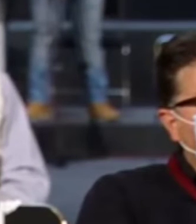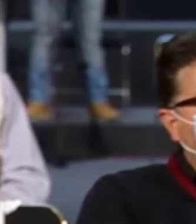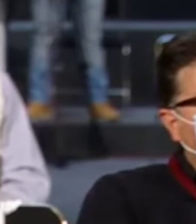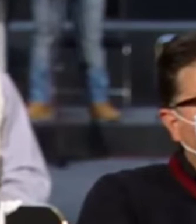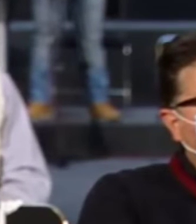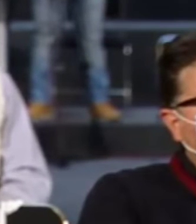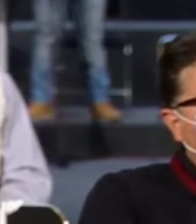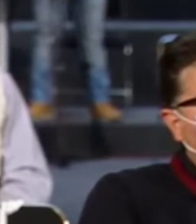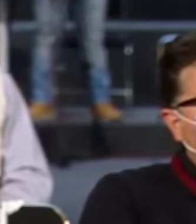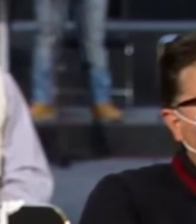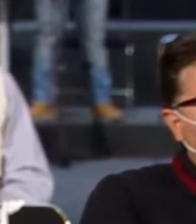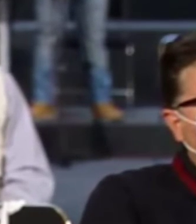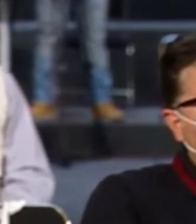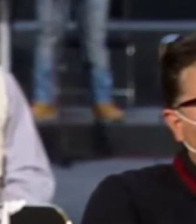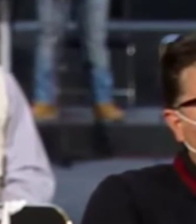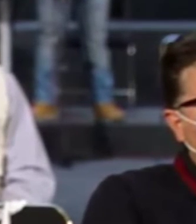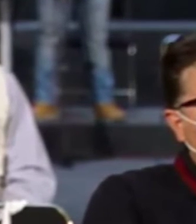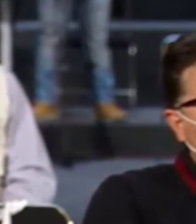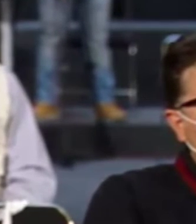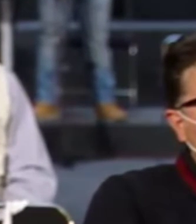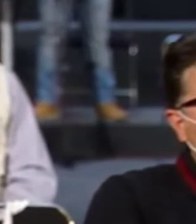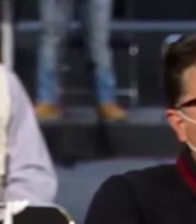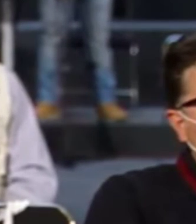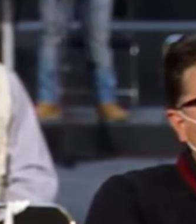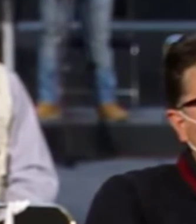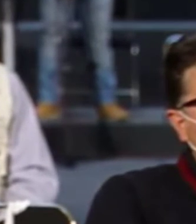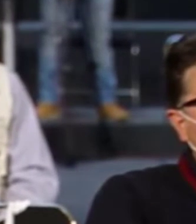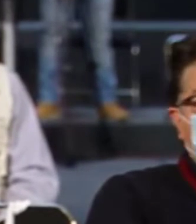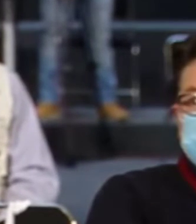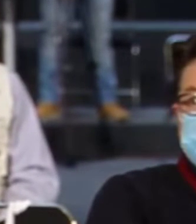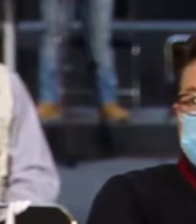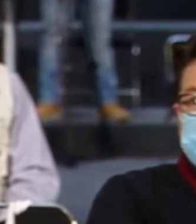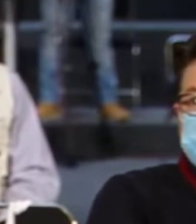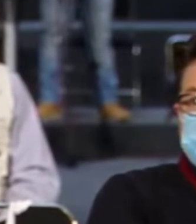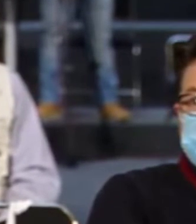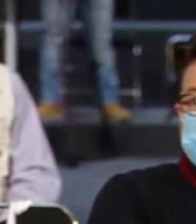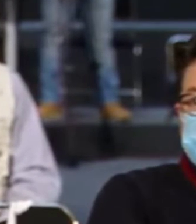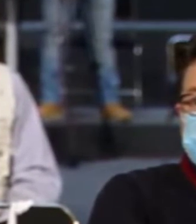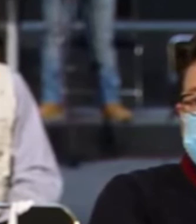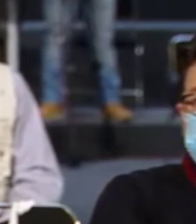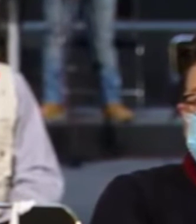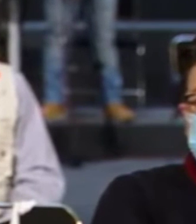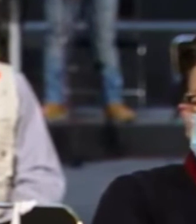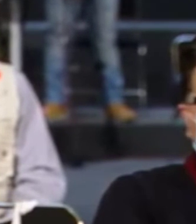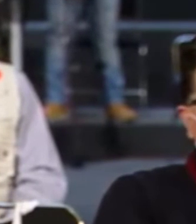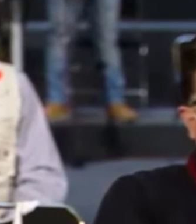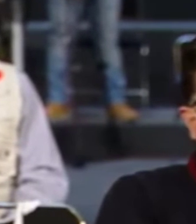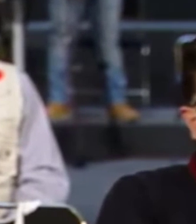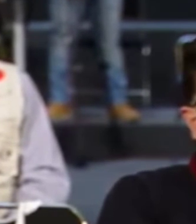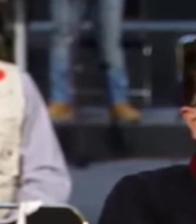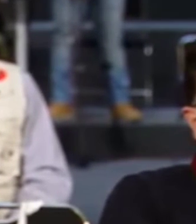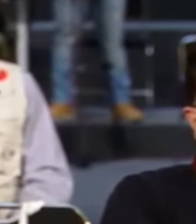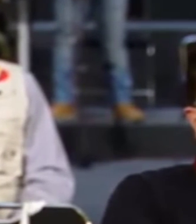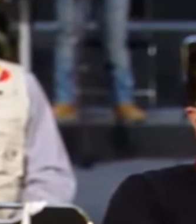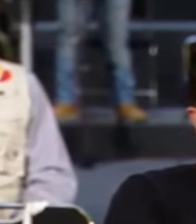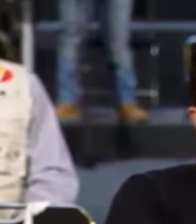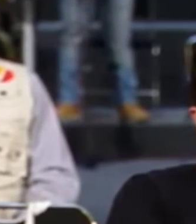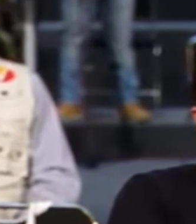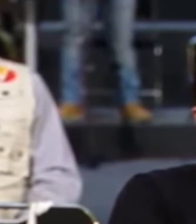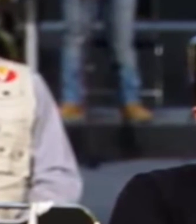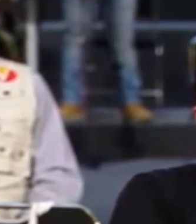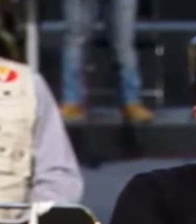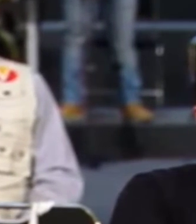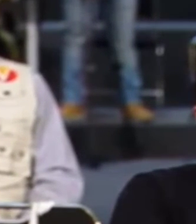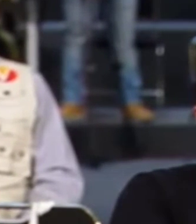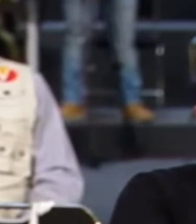obreros esta educación pues que no podrían acceder a universidades o a otro tipo de escuelas. Entonces preguntarle